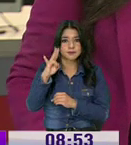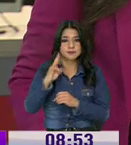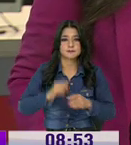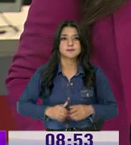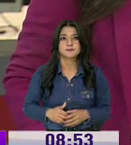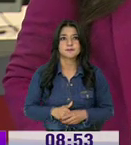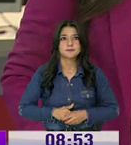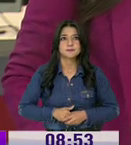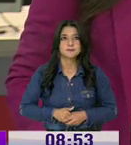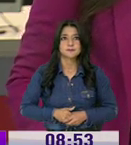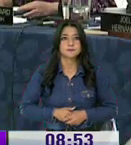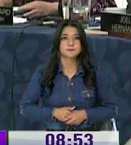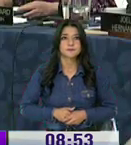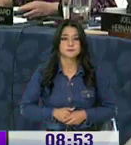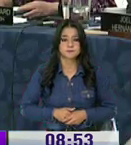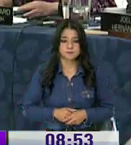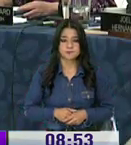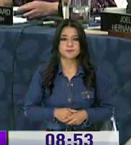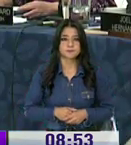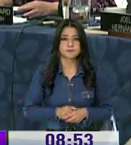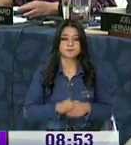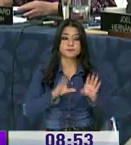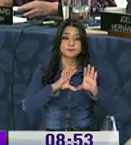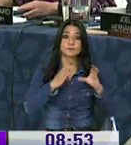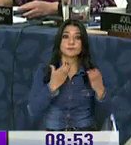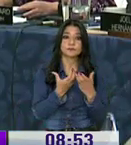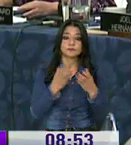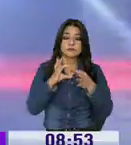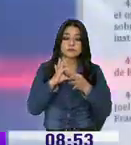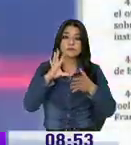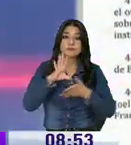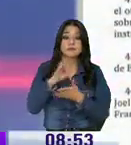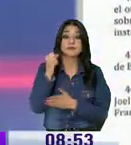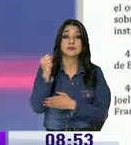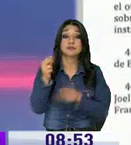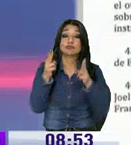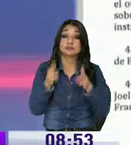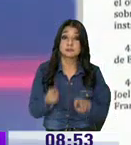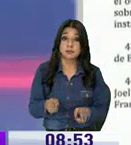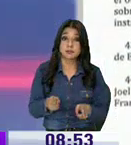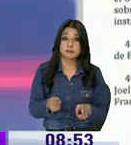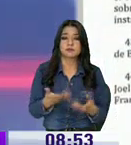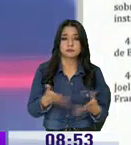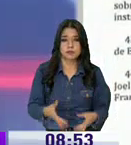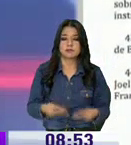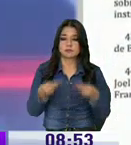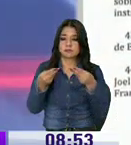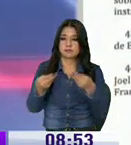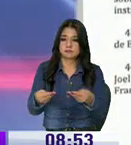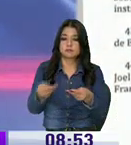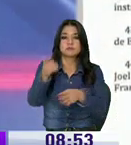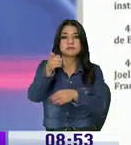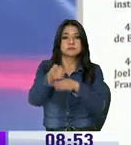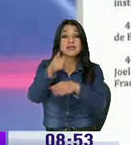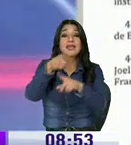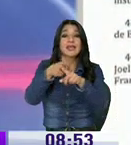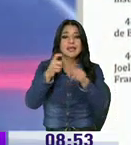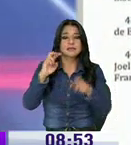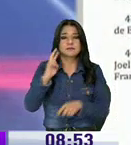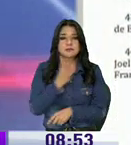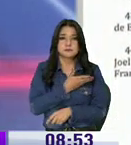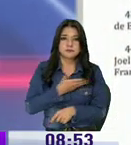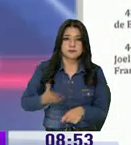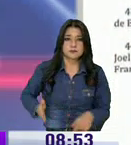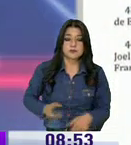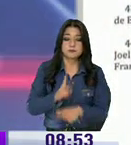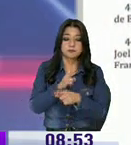2017. La Comisión Interamericana de Derechos Humanos, CIDH, otorgó medidas cautelares al ex vicepresidente